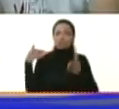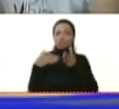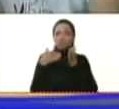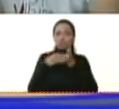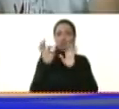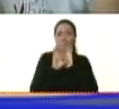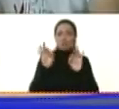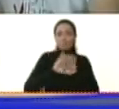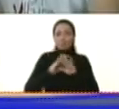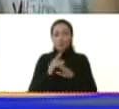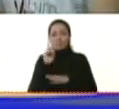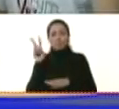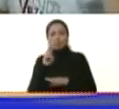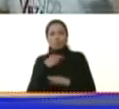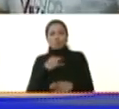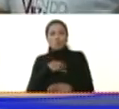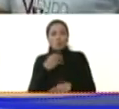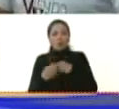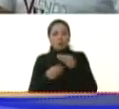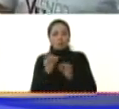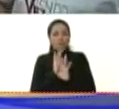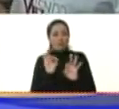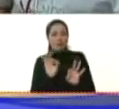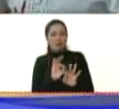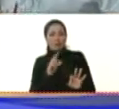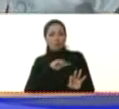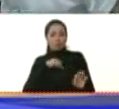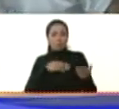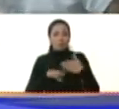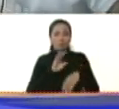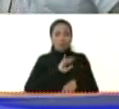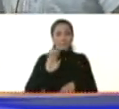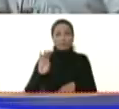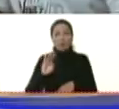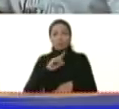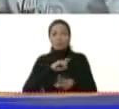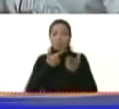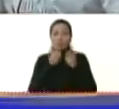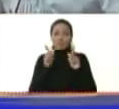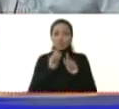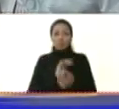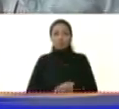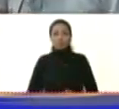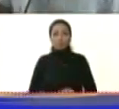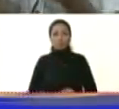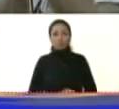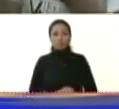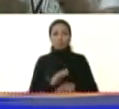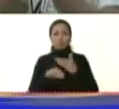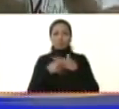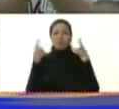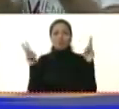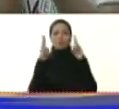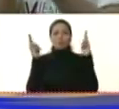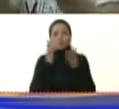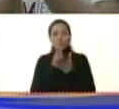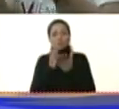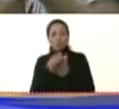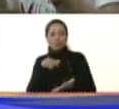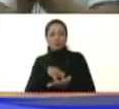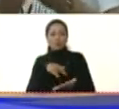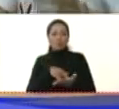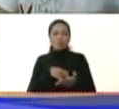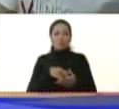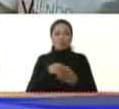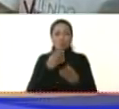con Venezuela no podrán jamás. Somos la patria de los libertadores. Hasta la victoria siempre, Carabobo. Que